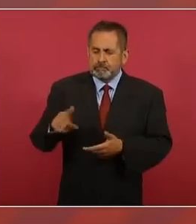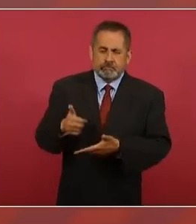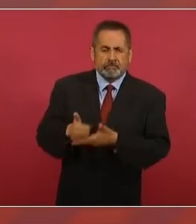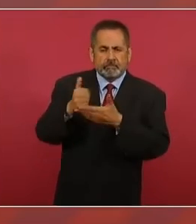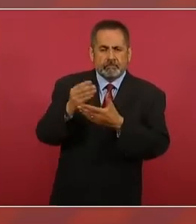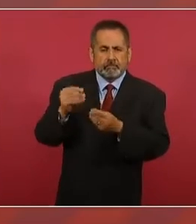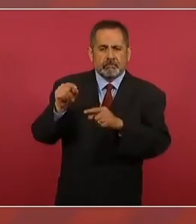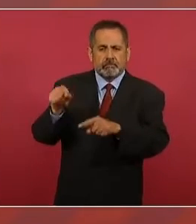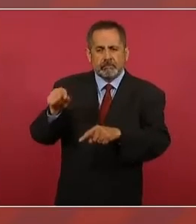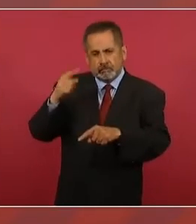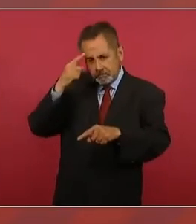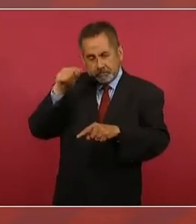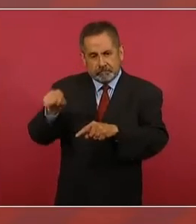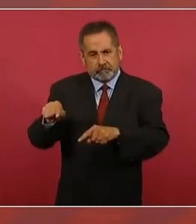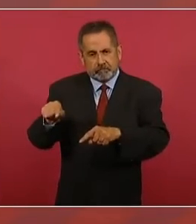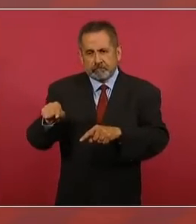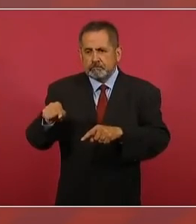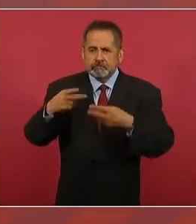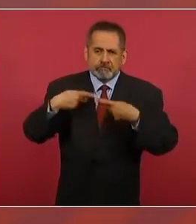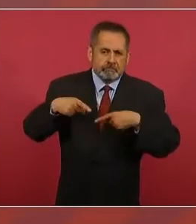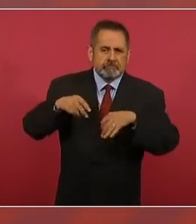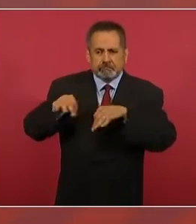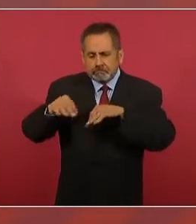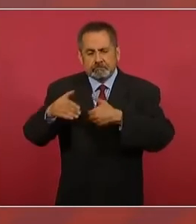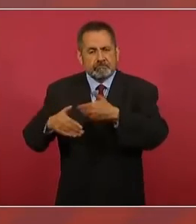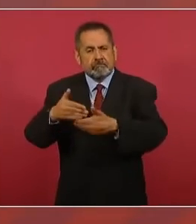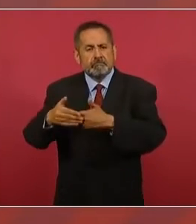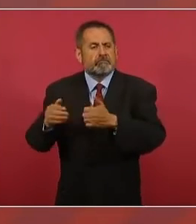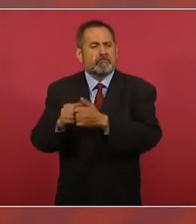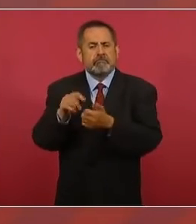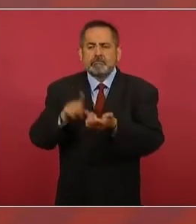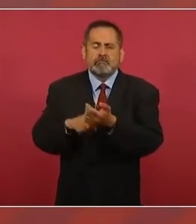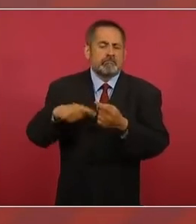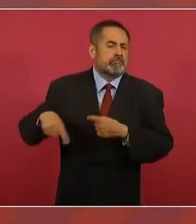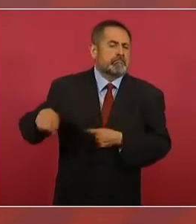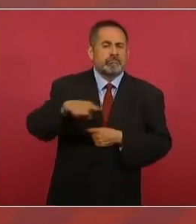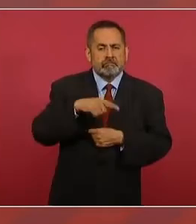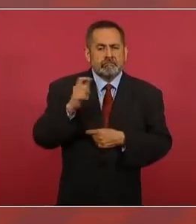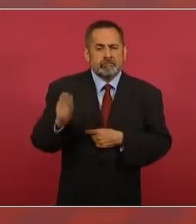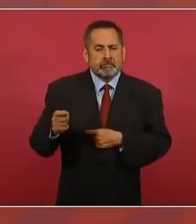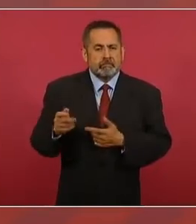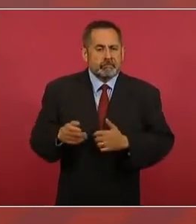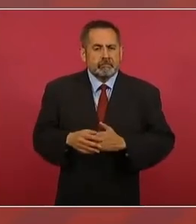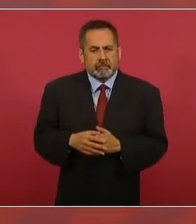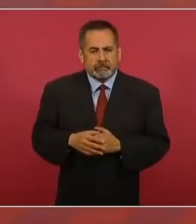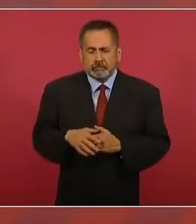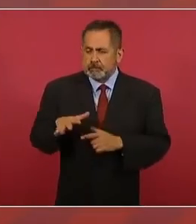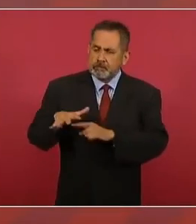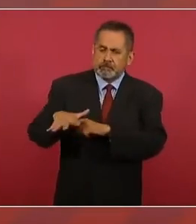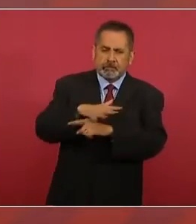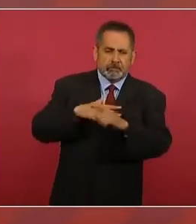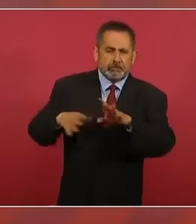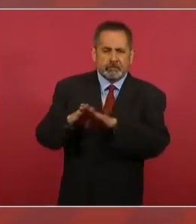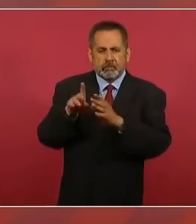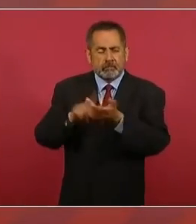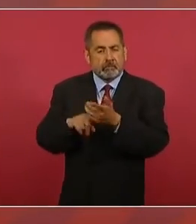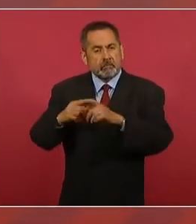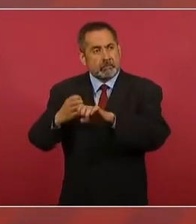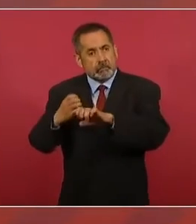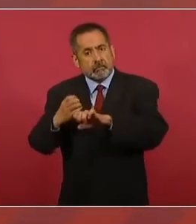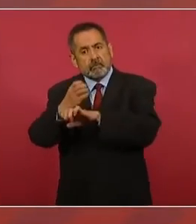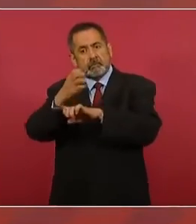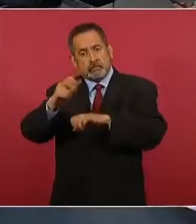mucho a obreros de esta zona del estado